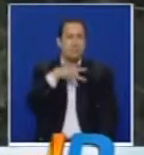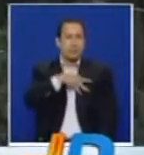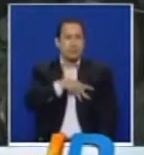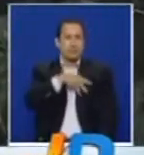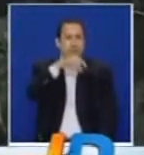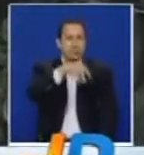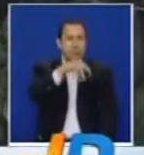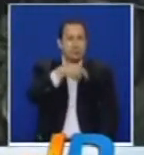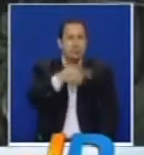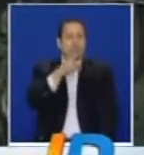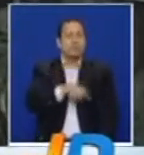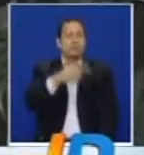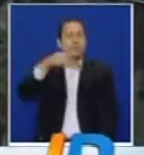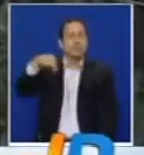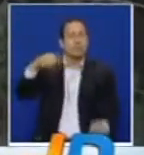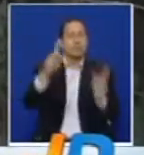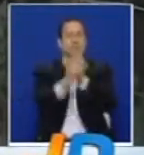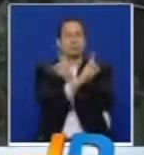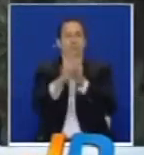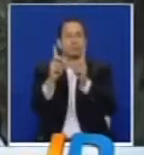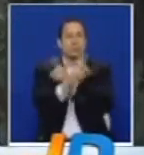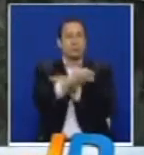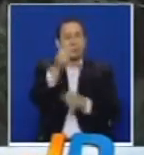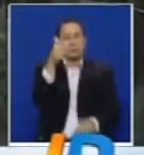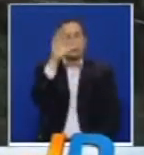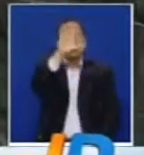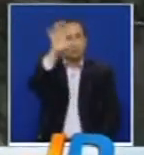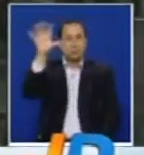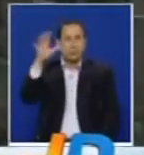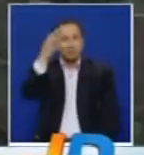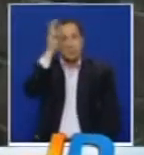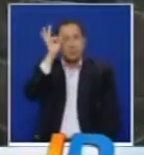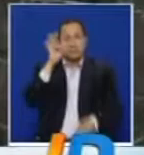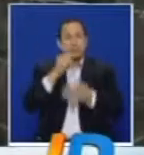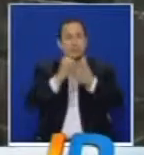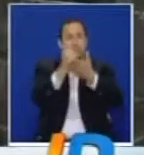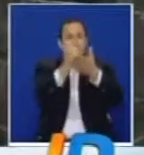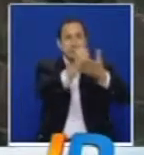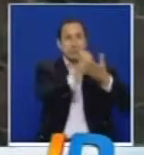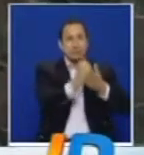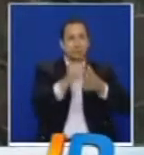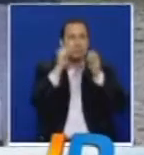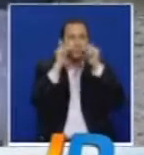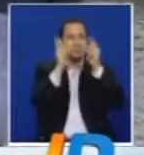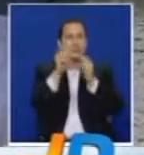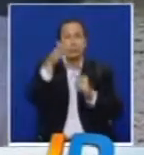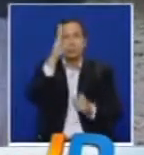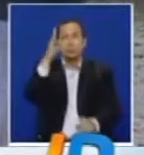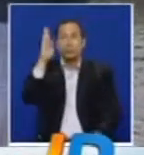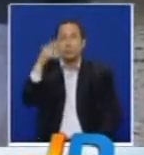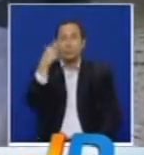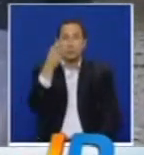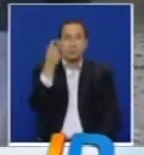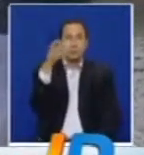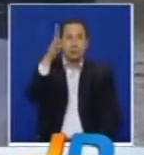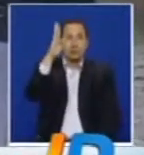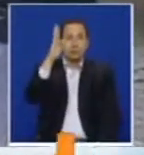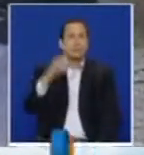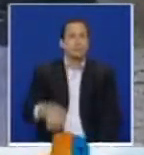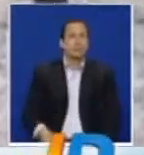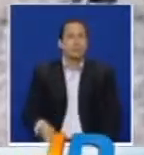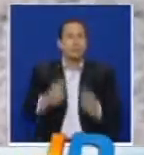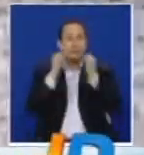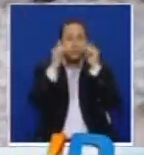muy buenos muchachos, que vienen pues de otros países y ayudar de pronto al sector, a la gente, a buscar de Dios. Por su parte, los líderes de la iglesia